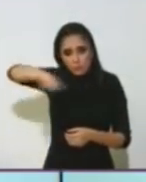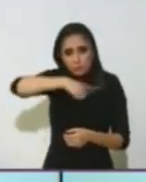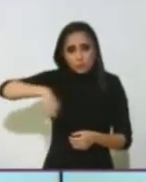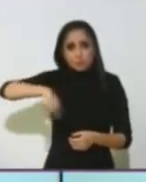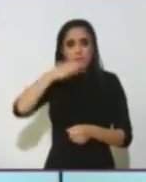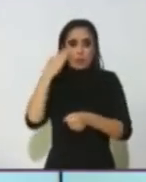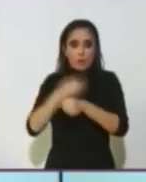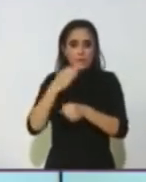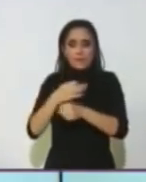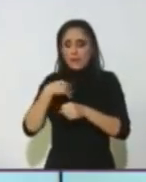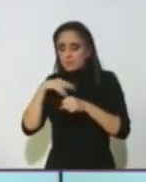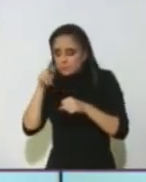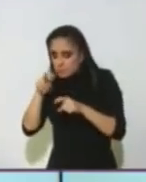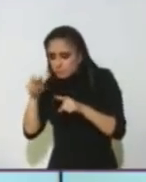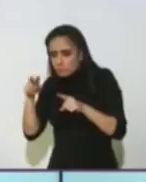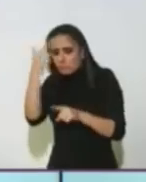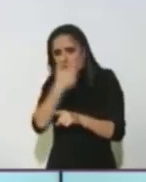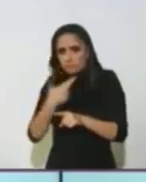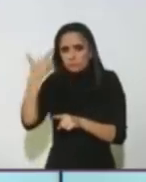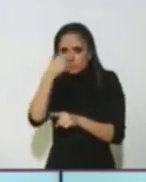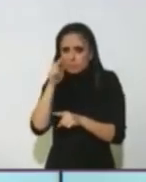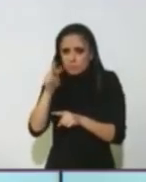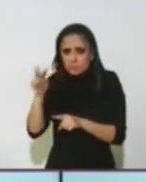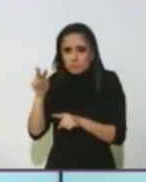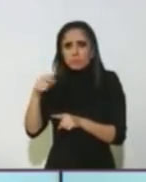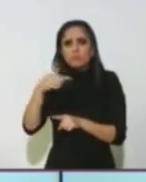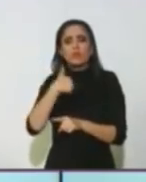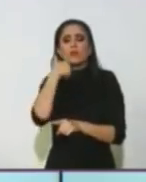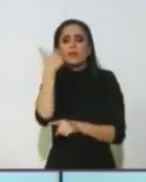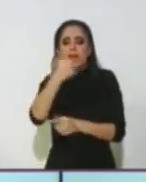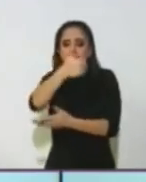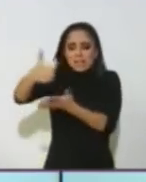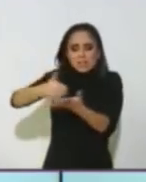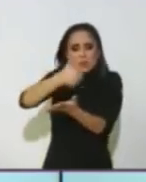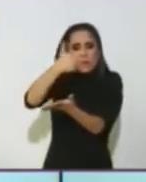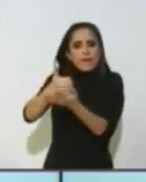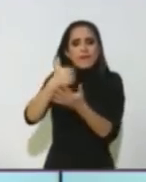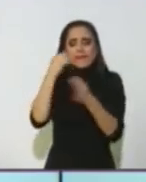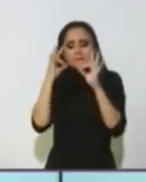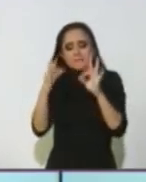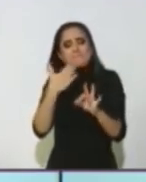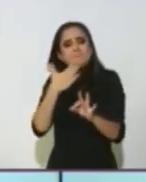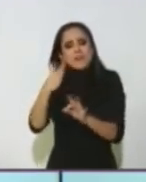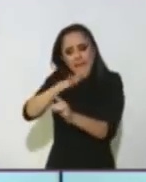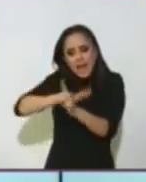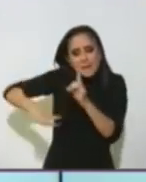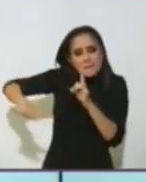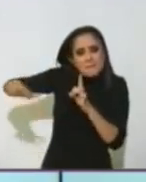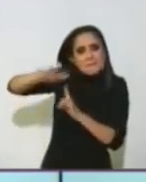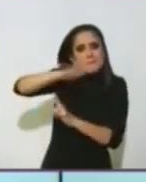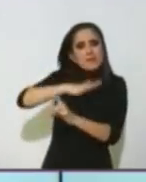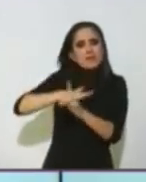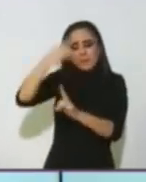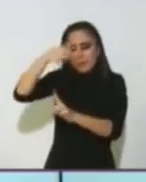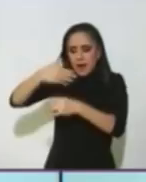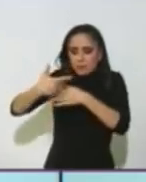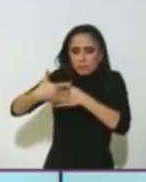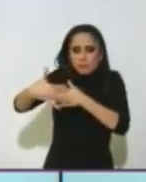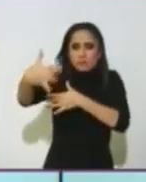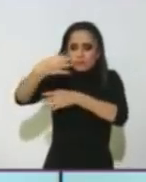nuestra plataforma estamos promoviendo una ciudad amable con el medio ambiente encaminada al desarrollo